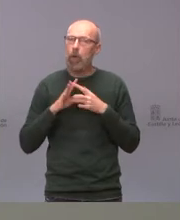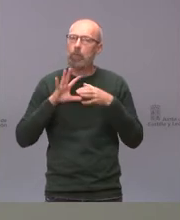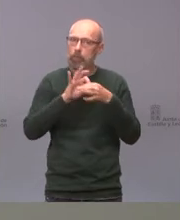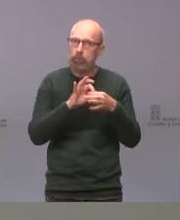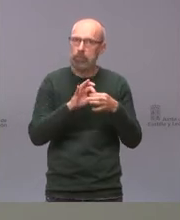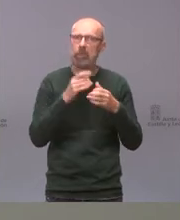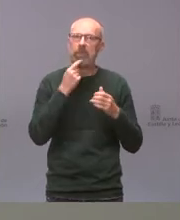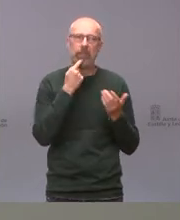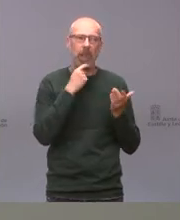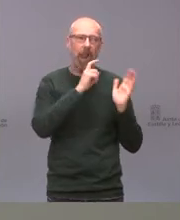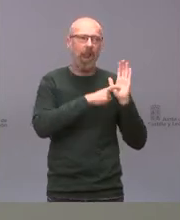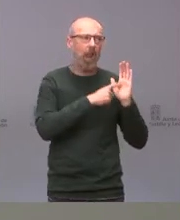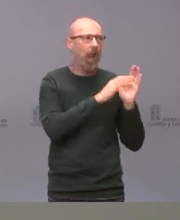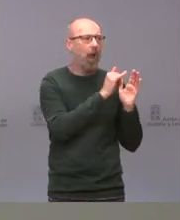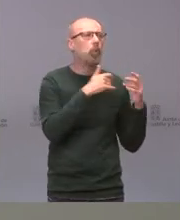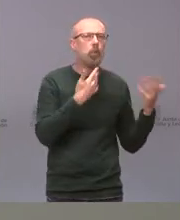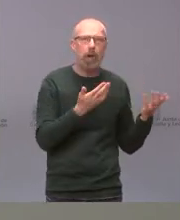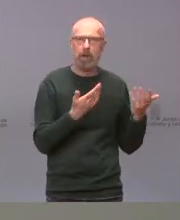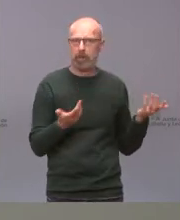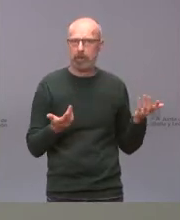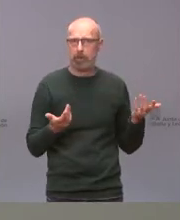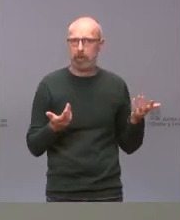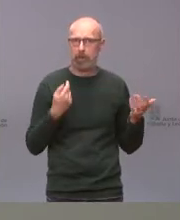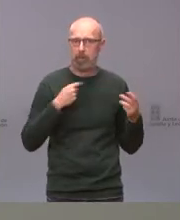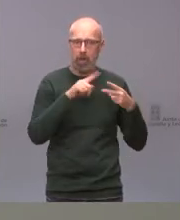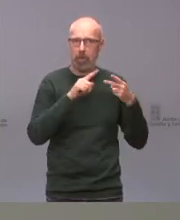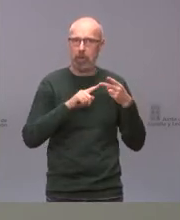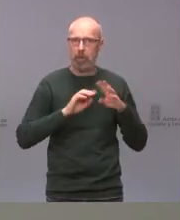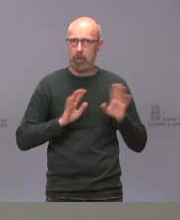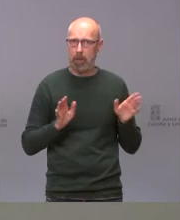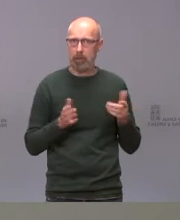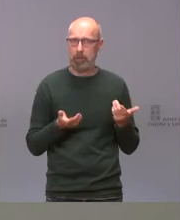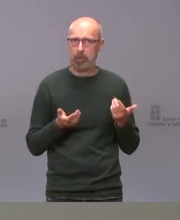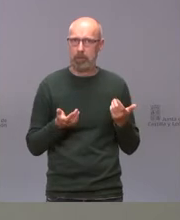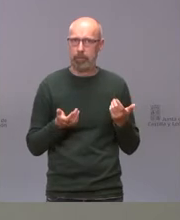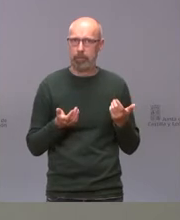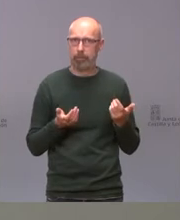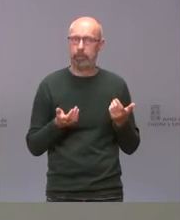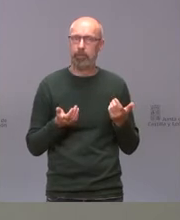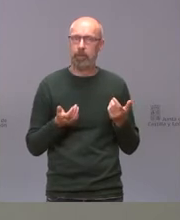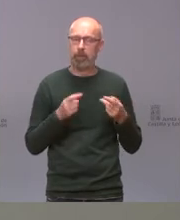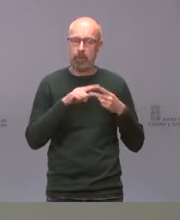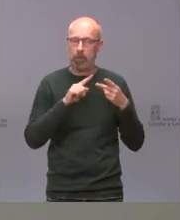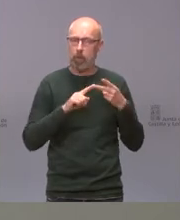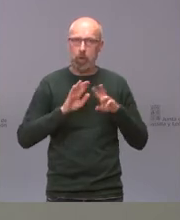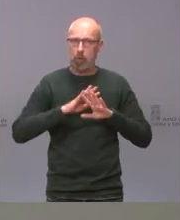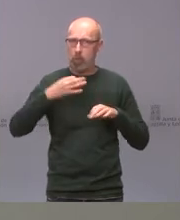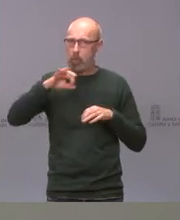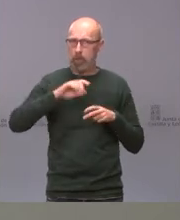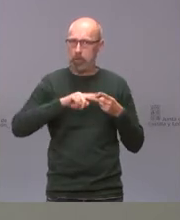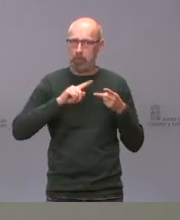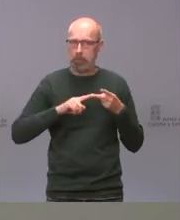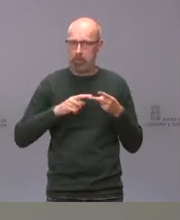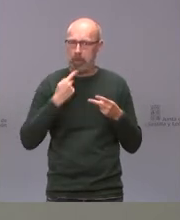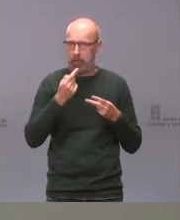tanto arsenal, hay que saber que sin necesidad del refrendo judicial son solamente estas dos medidas, y hay que decirlas. Si